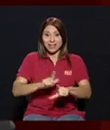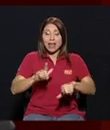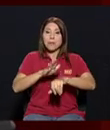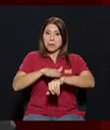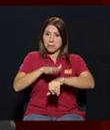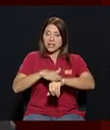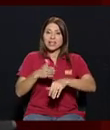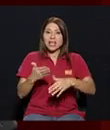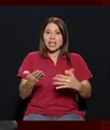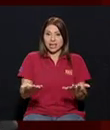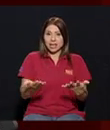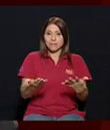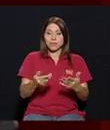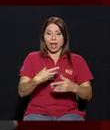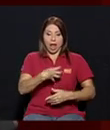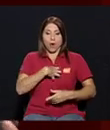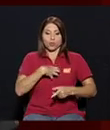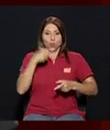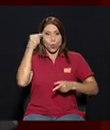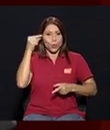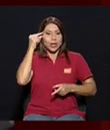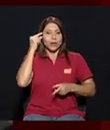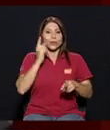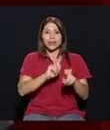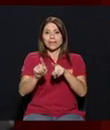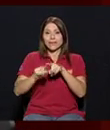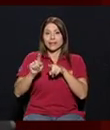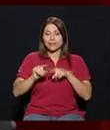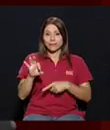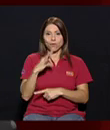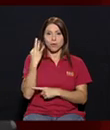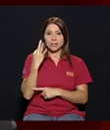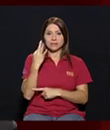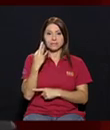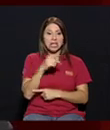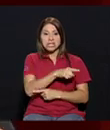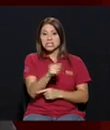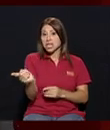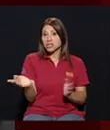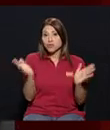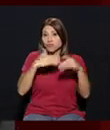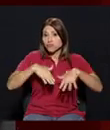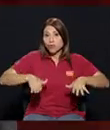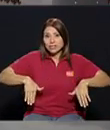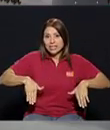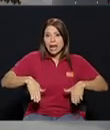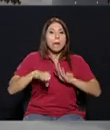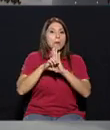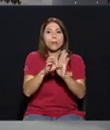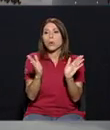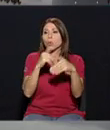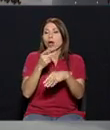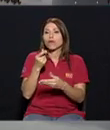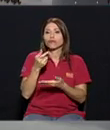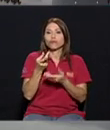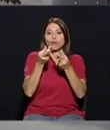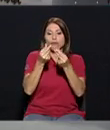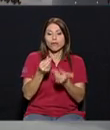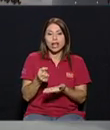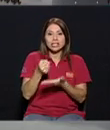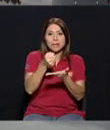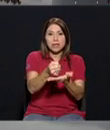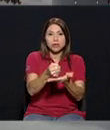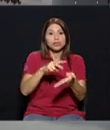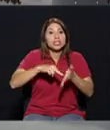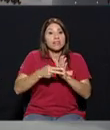permite, como ya se mencionó, el autogobierno y las diferentes formas que se den. Si no existiera esto y no se diera este financiamiento, la